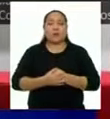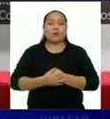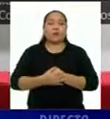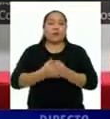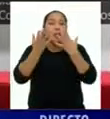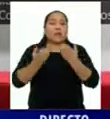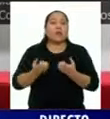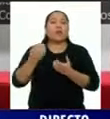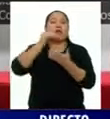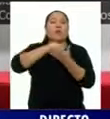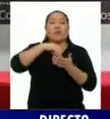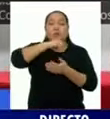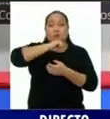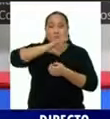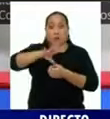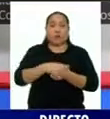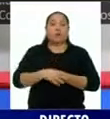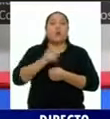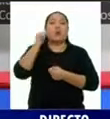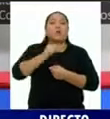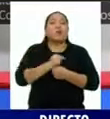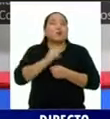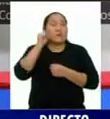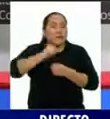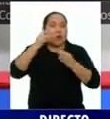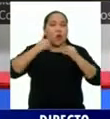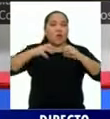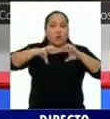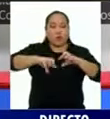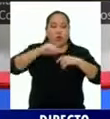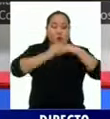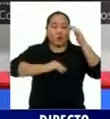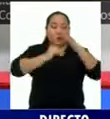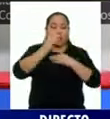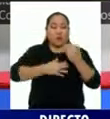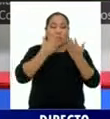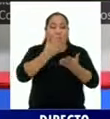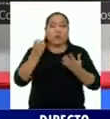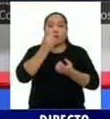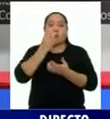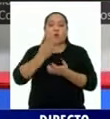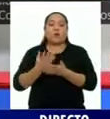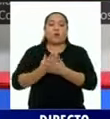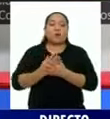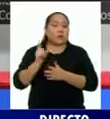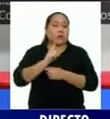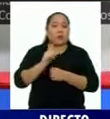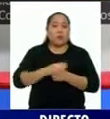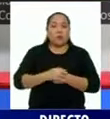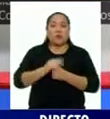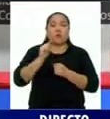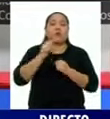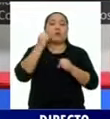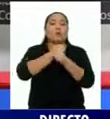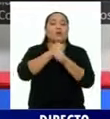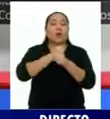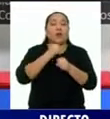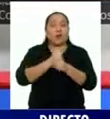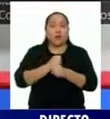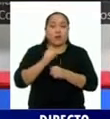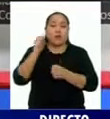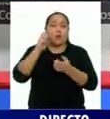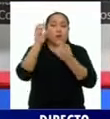quiero destacar que siempre hay posibilidad de construir sobre las cosas buenas que se han hecho a fin de seguir avanzando en la construcción de un país más justo, productivo y